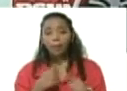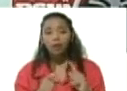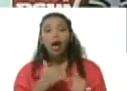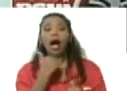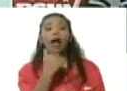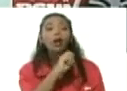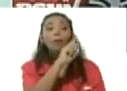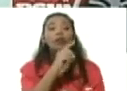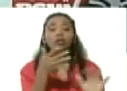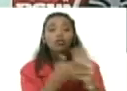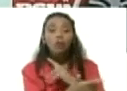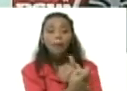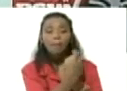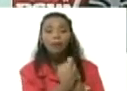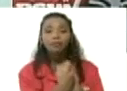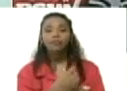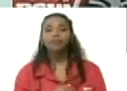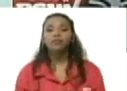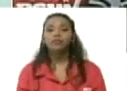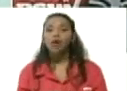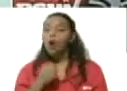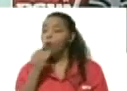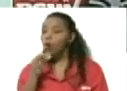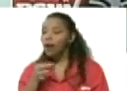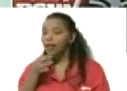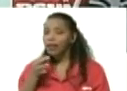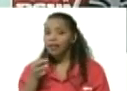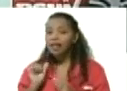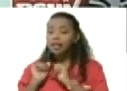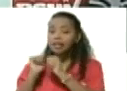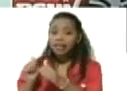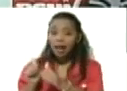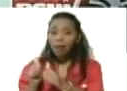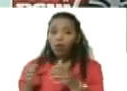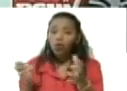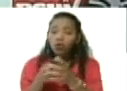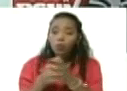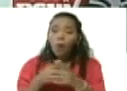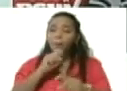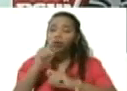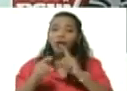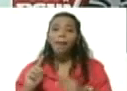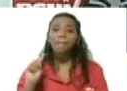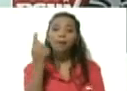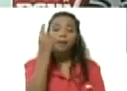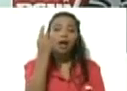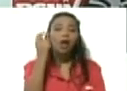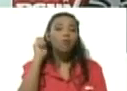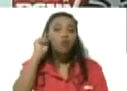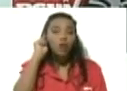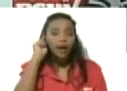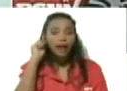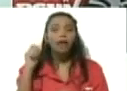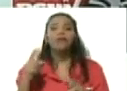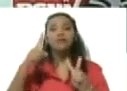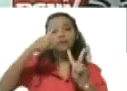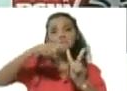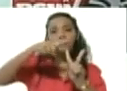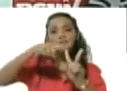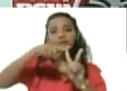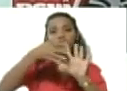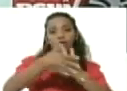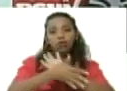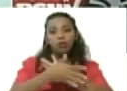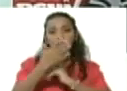pregunta, por favor. Muy buenas tardes. Iniciamos la ronda de preguntas y la primera la realiza Graya Casella por Venezolana